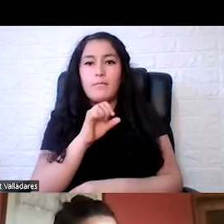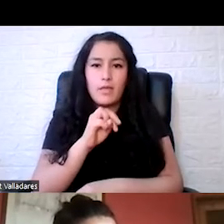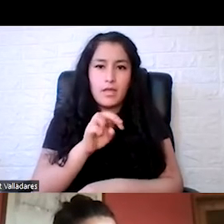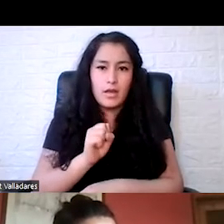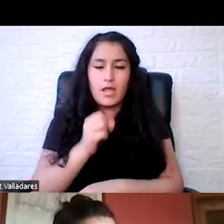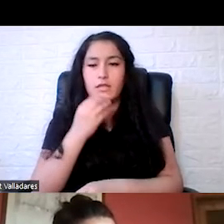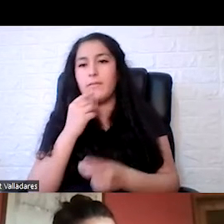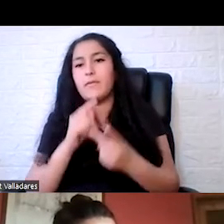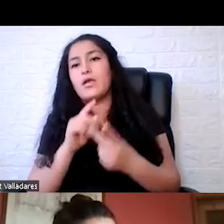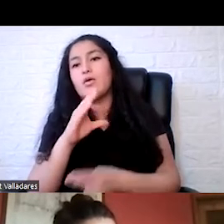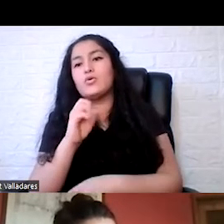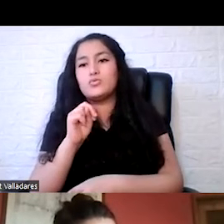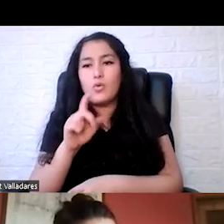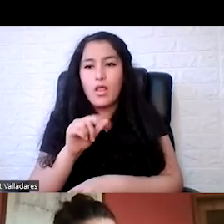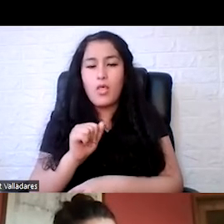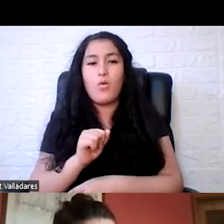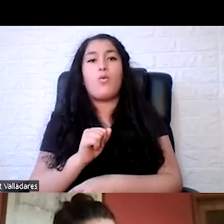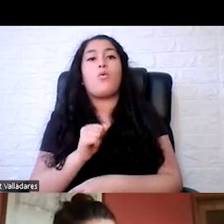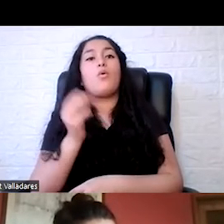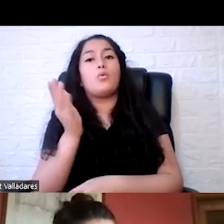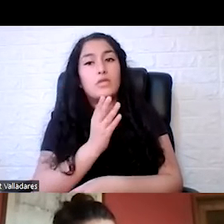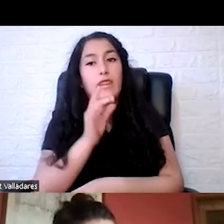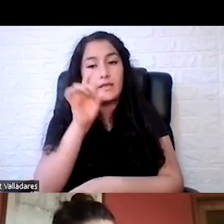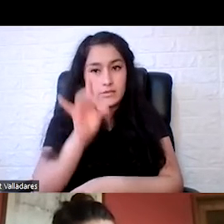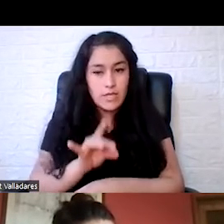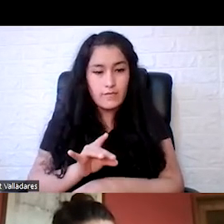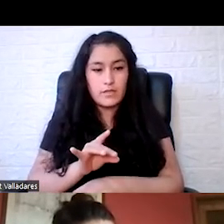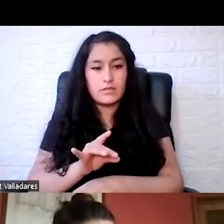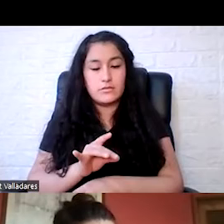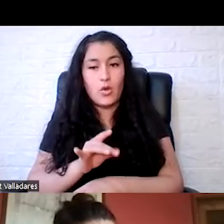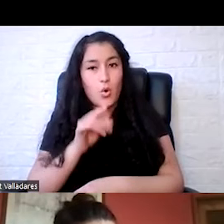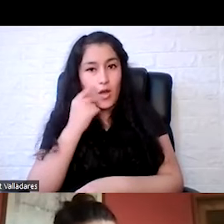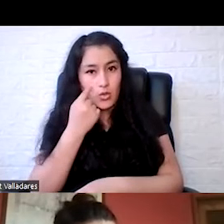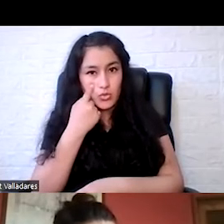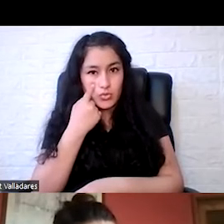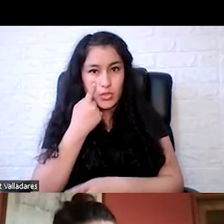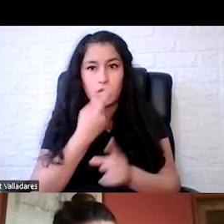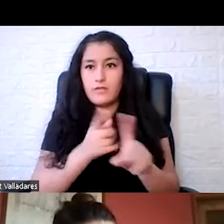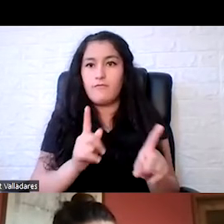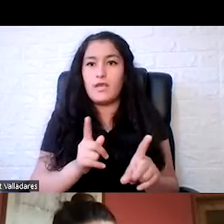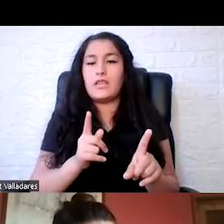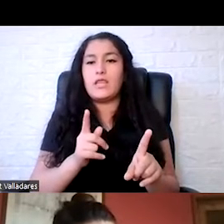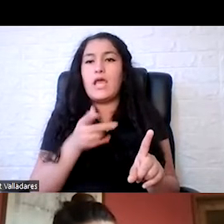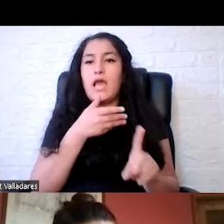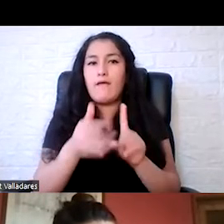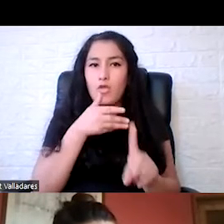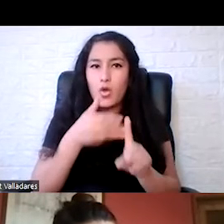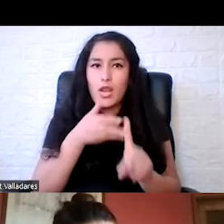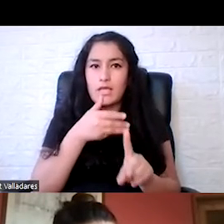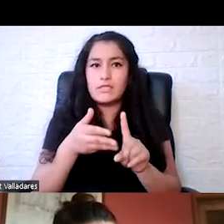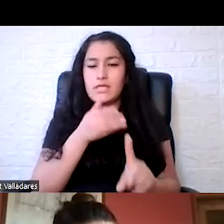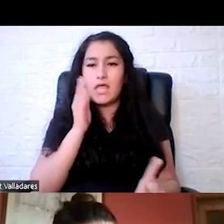si se evidencia un tipo distinto de agresión o de violencia